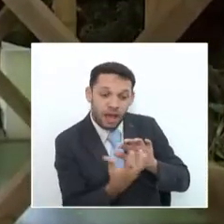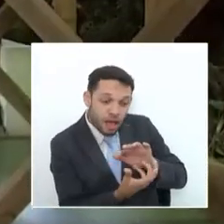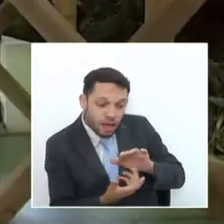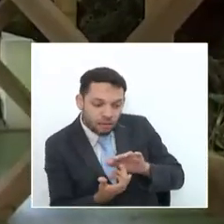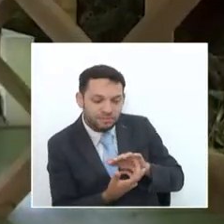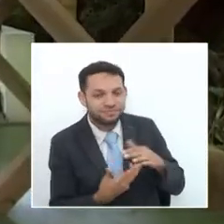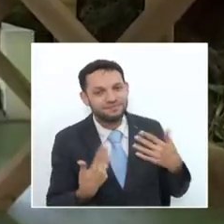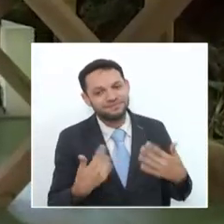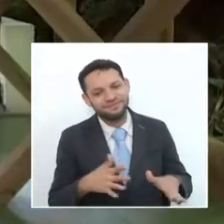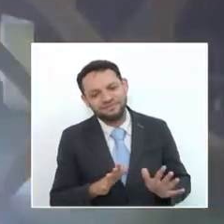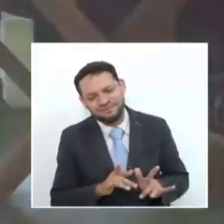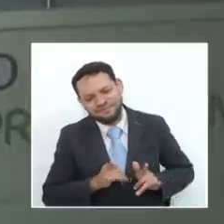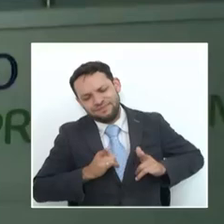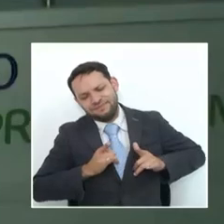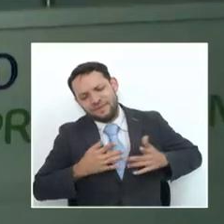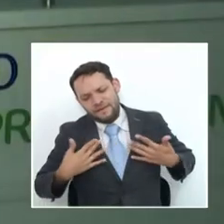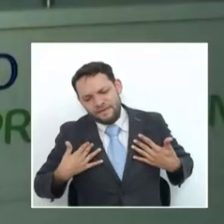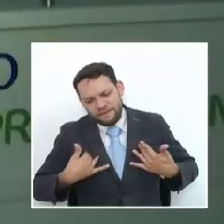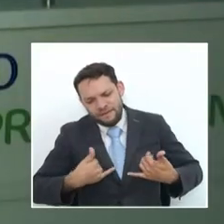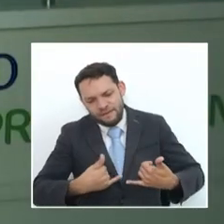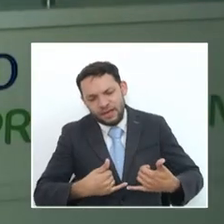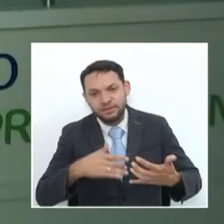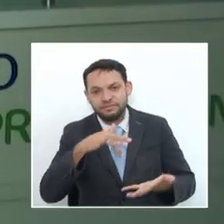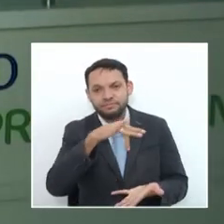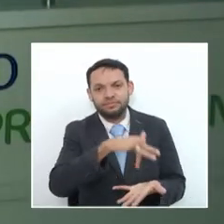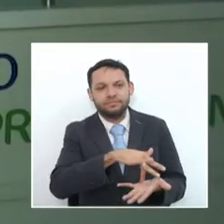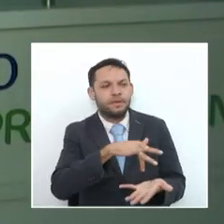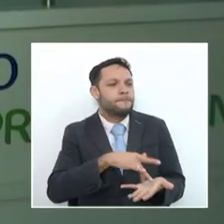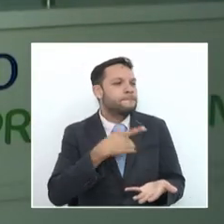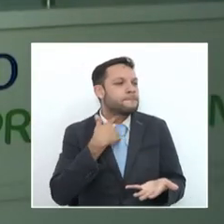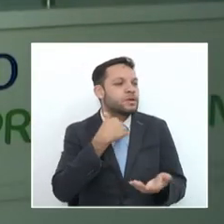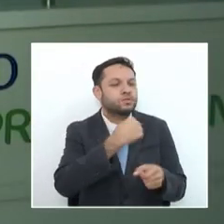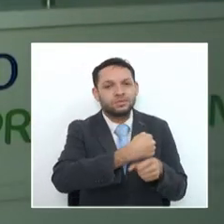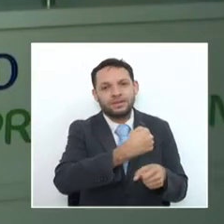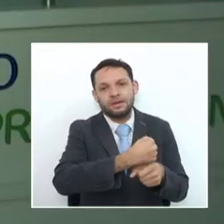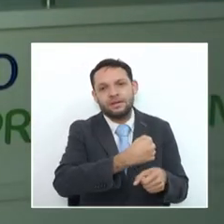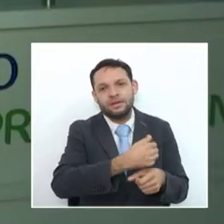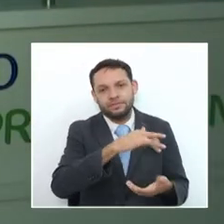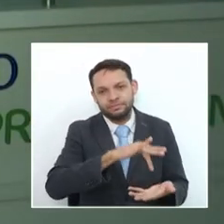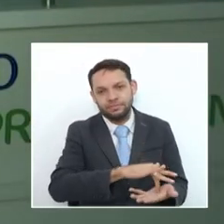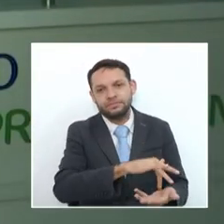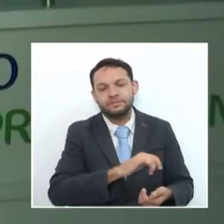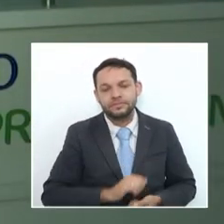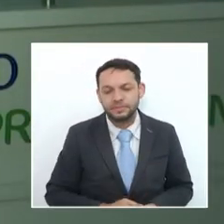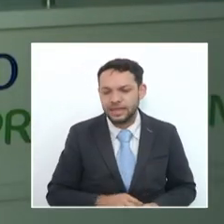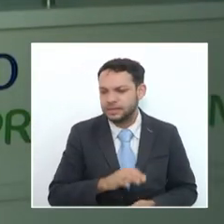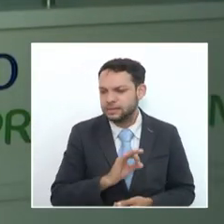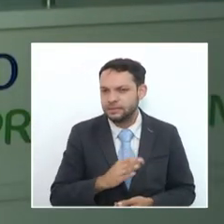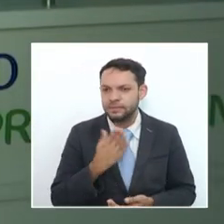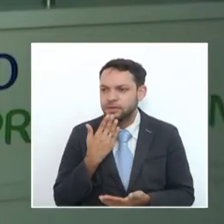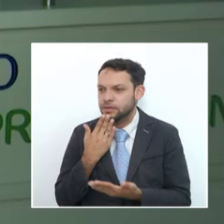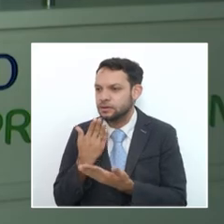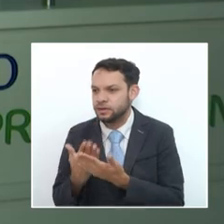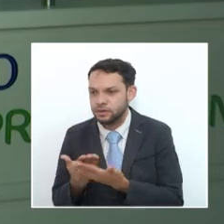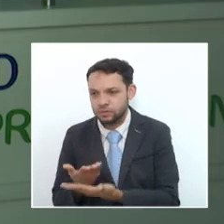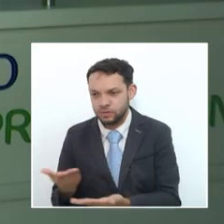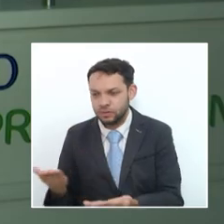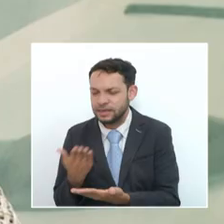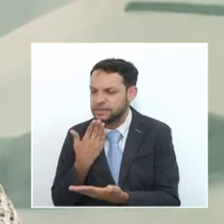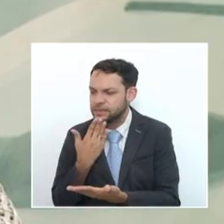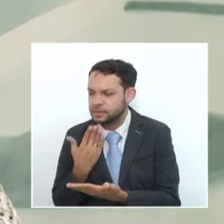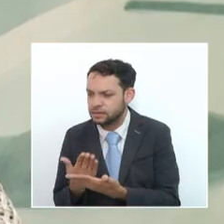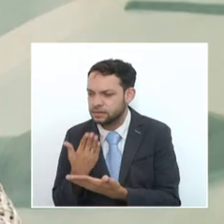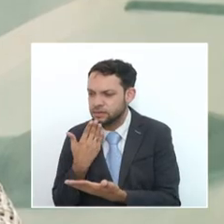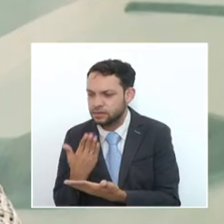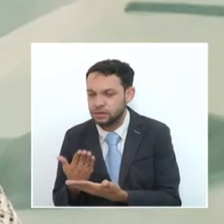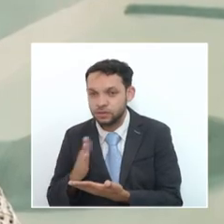un orgullo, es una felicidad llegar a trabajar al Parque de la Salud y vivo muy agradecida con todo. Todo lo que he